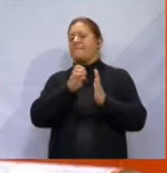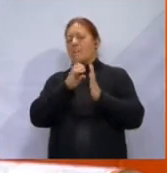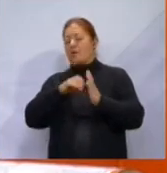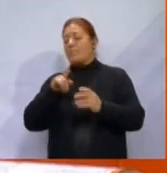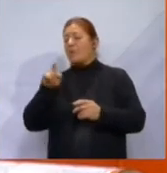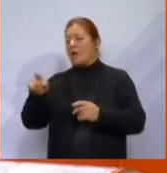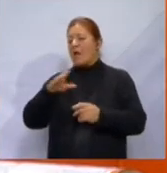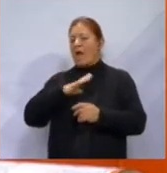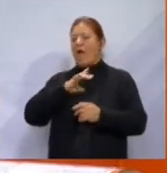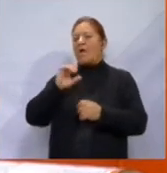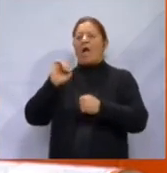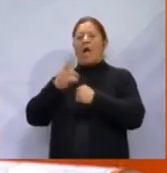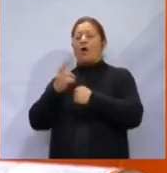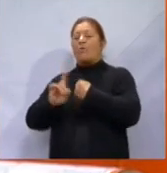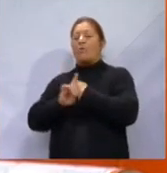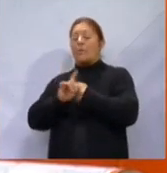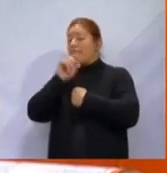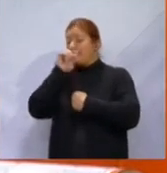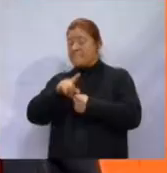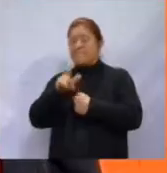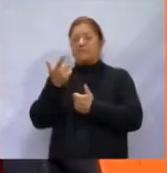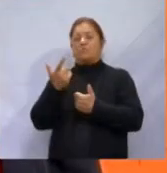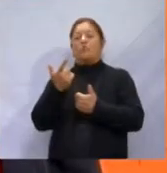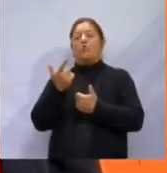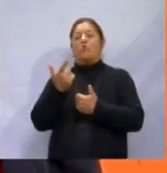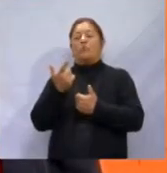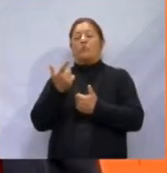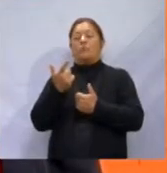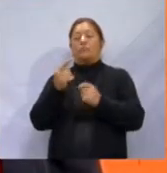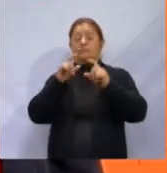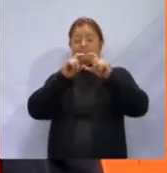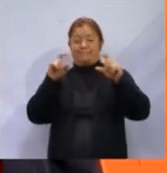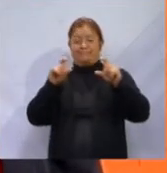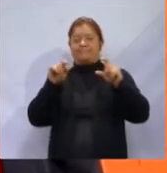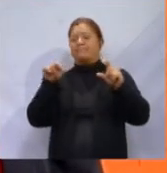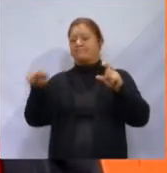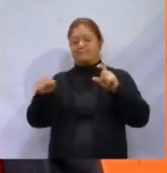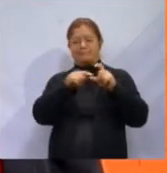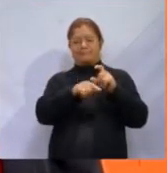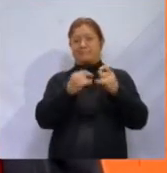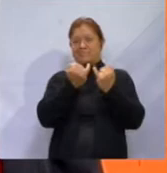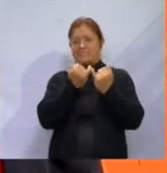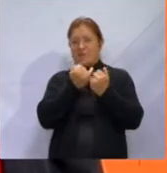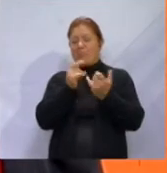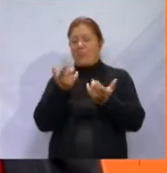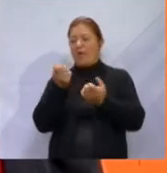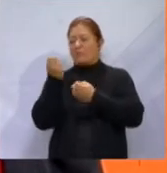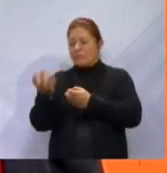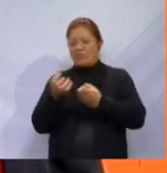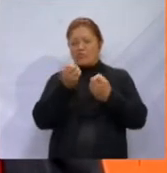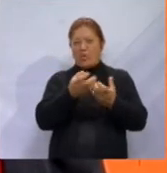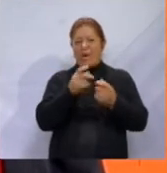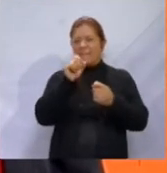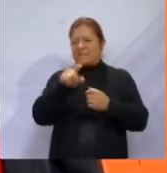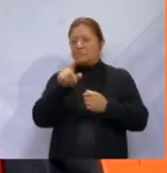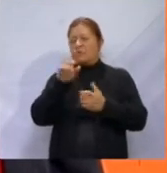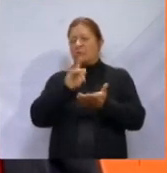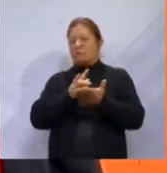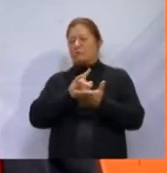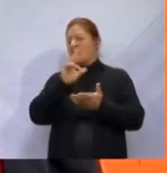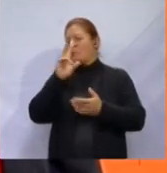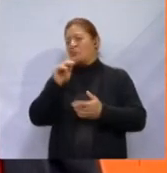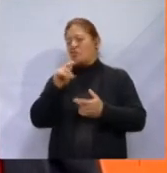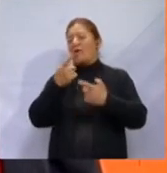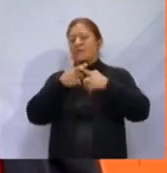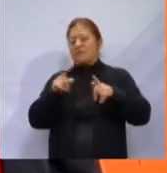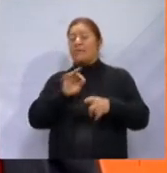alguna situación, así sea el mismo diagnóstico, no le pueden recetar lo mismo. Ok, entonces, ¿qué tipo de apoyo crees que